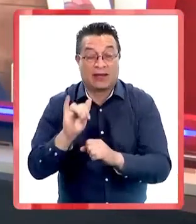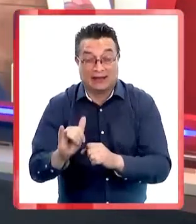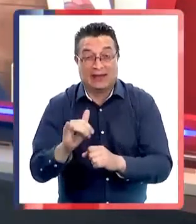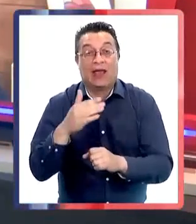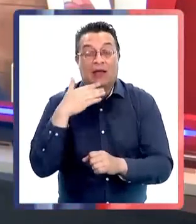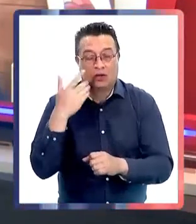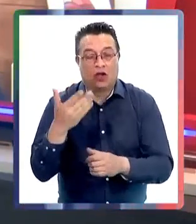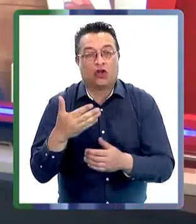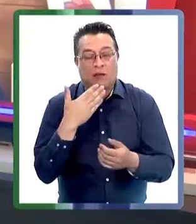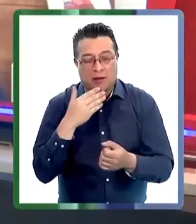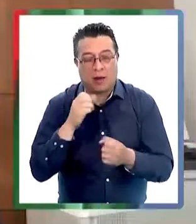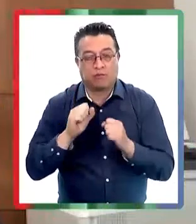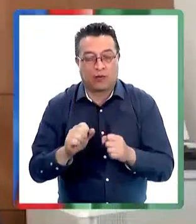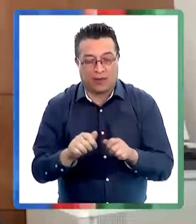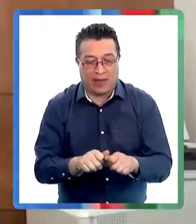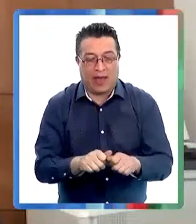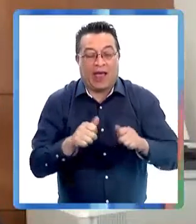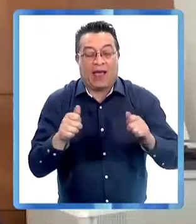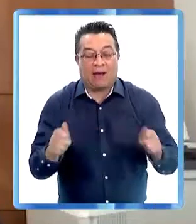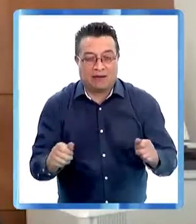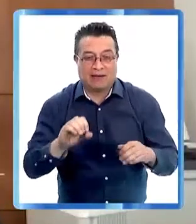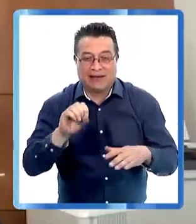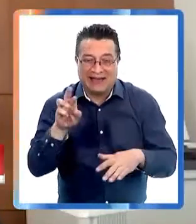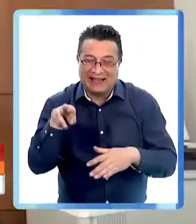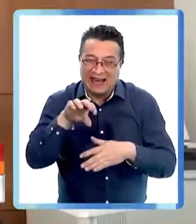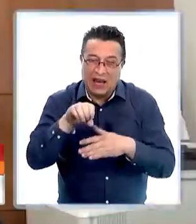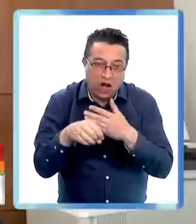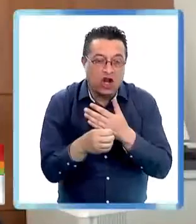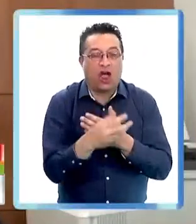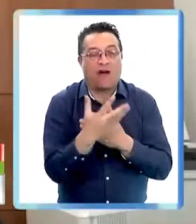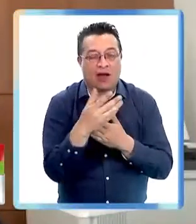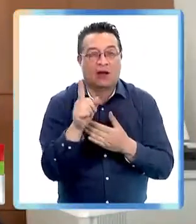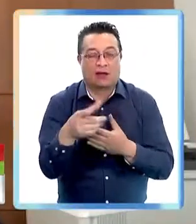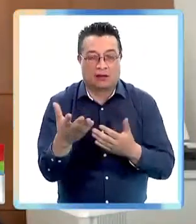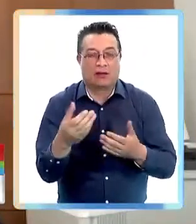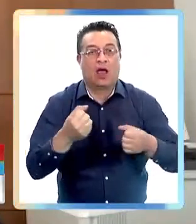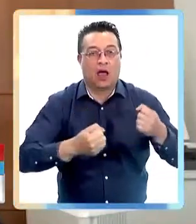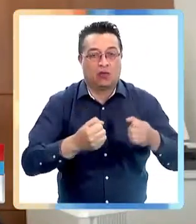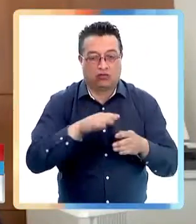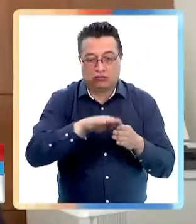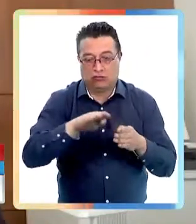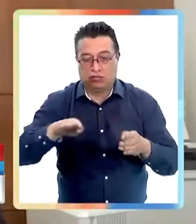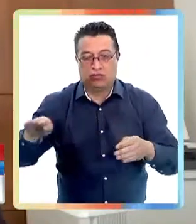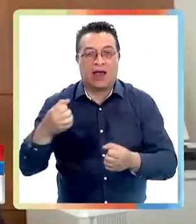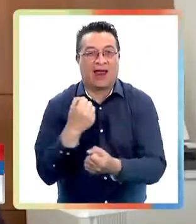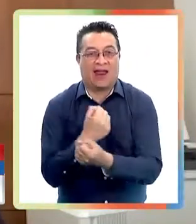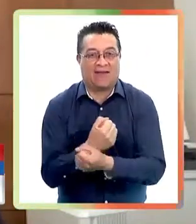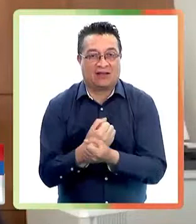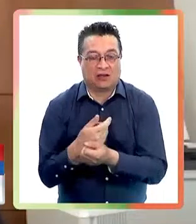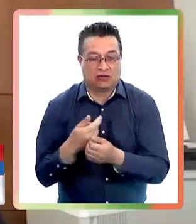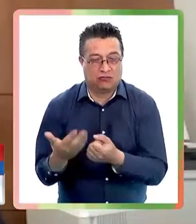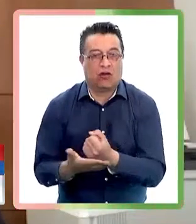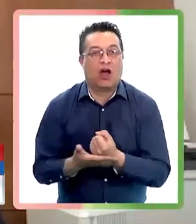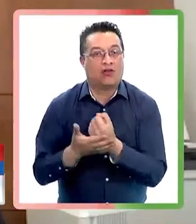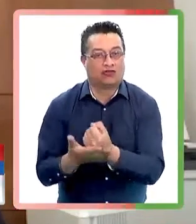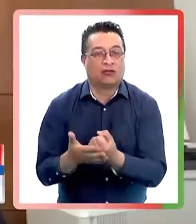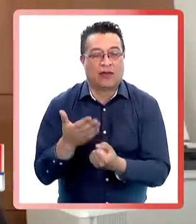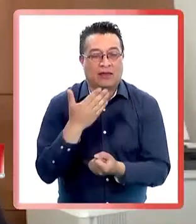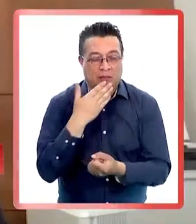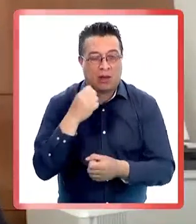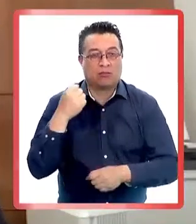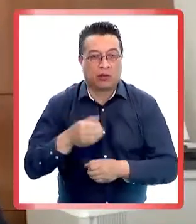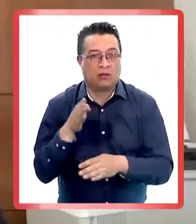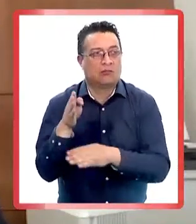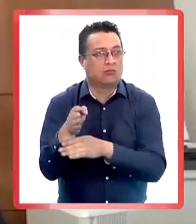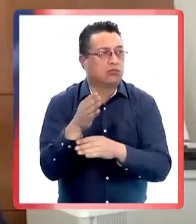relevantes, por ejemplo, en materia de poder ampliar y renovar la flota de autos de carabineros para que puedan efectivamente